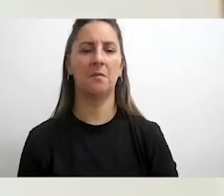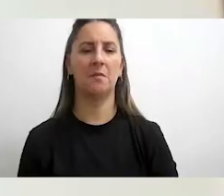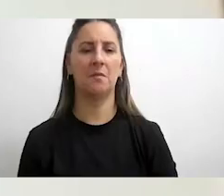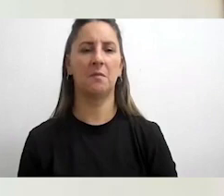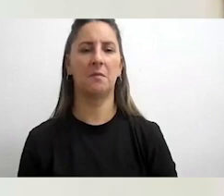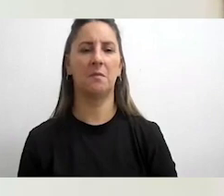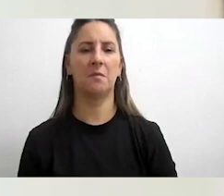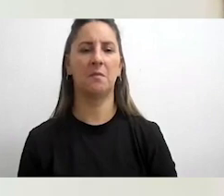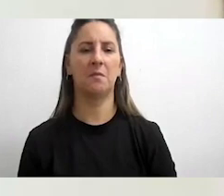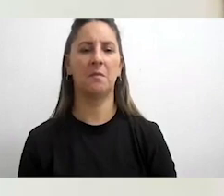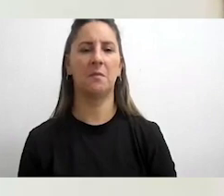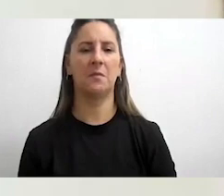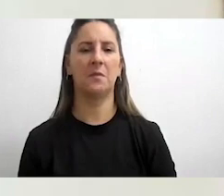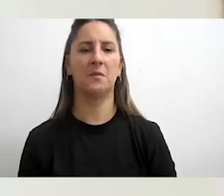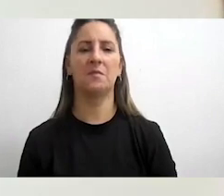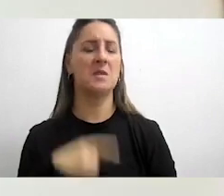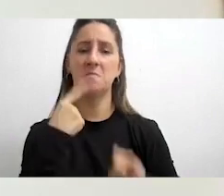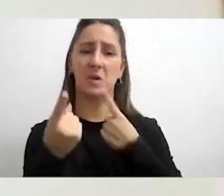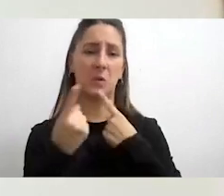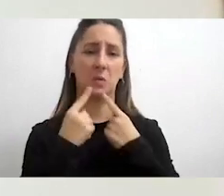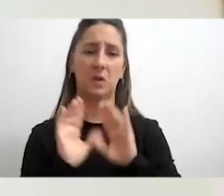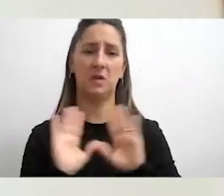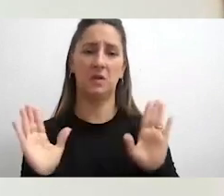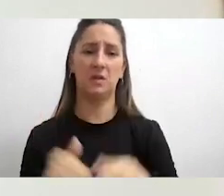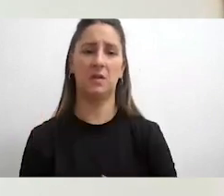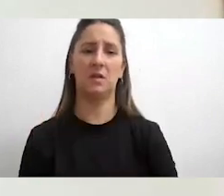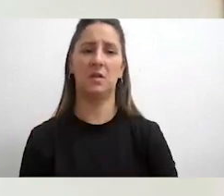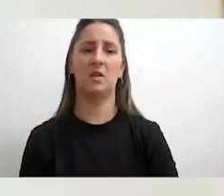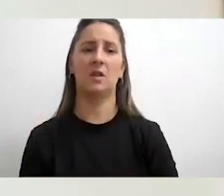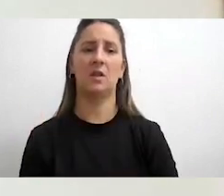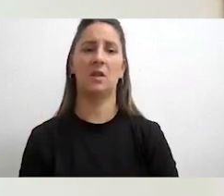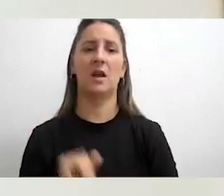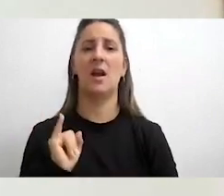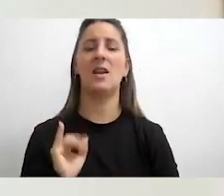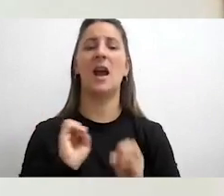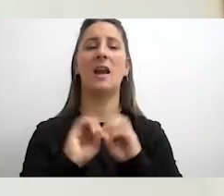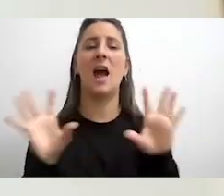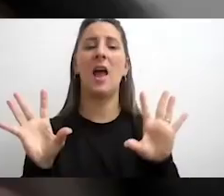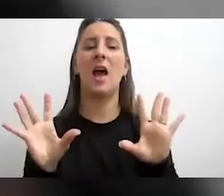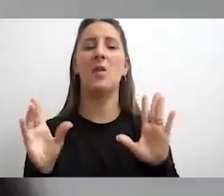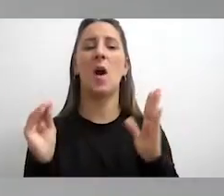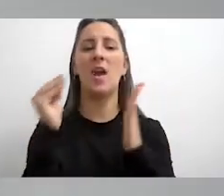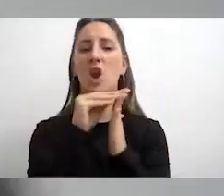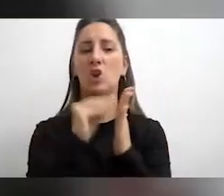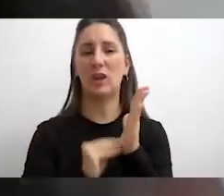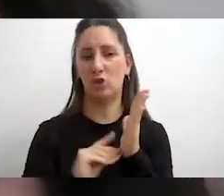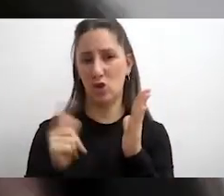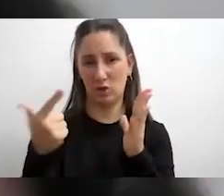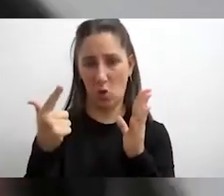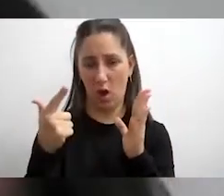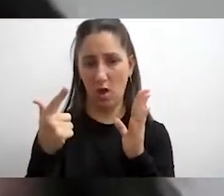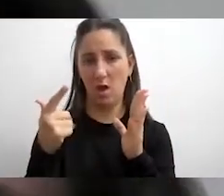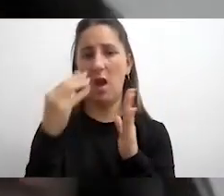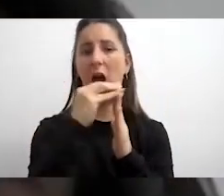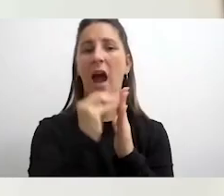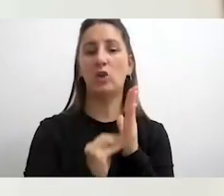Acá estoy leyendo, Estas sí. serían las preguntas, ¿eh? Acá me aclaran, bueno, que no hay anotaciones. Sí. No hay anotaciones cuando